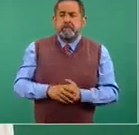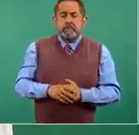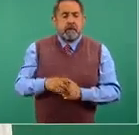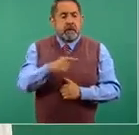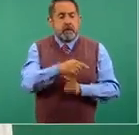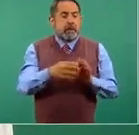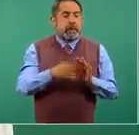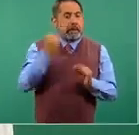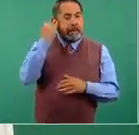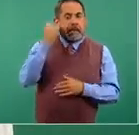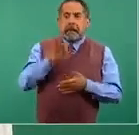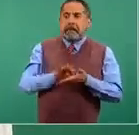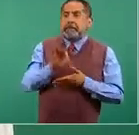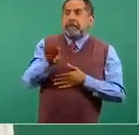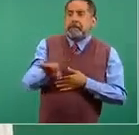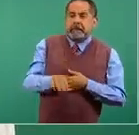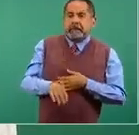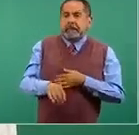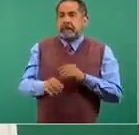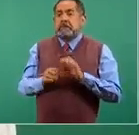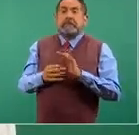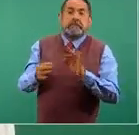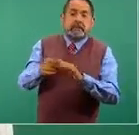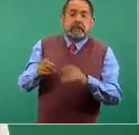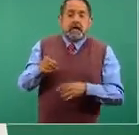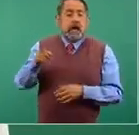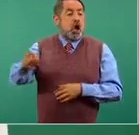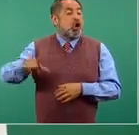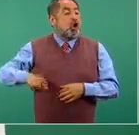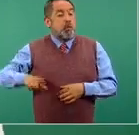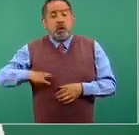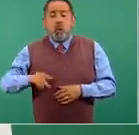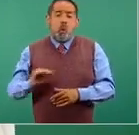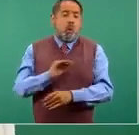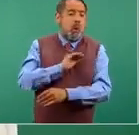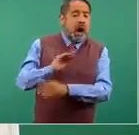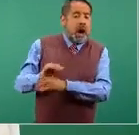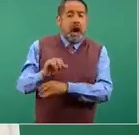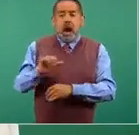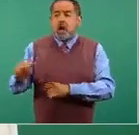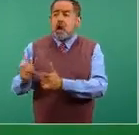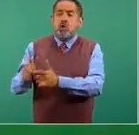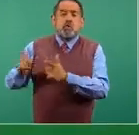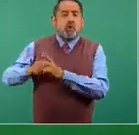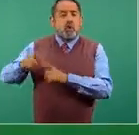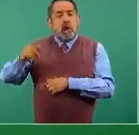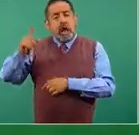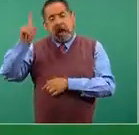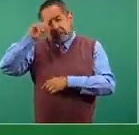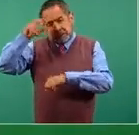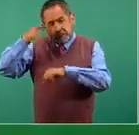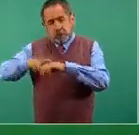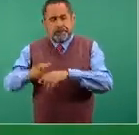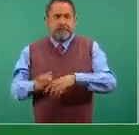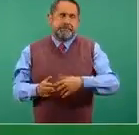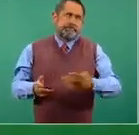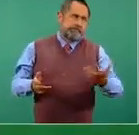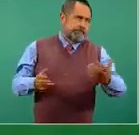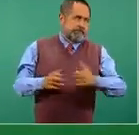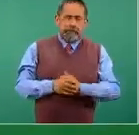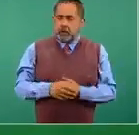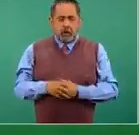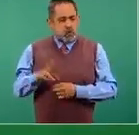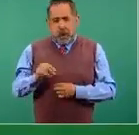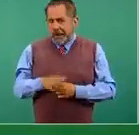sembrar esta idea de que el gobierno desoía al grupo técnico asesor. Pues esto evidentemente está fuera